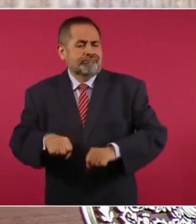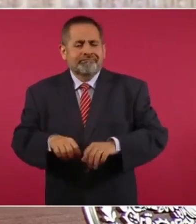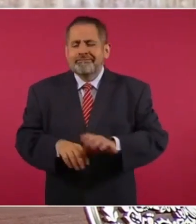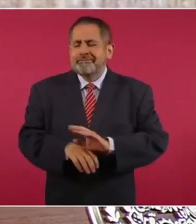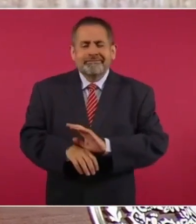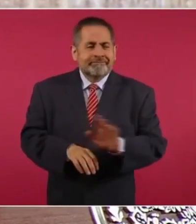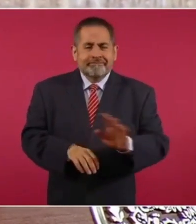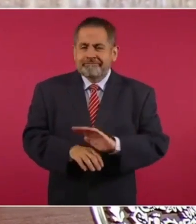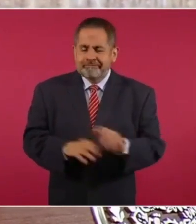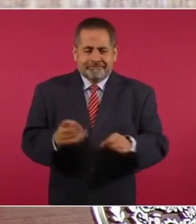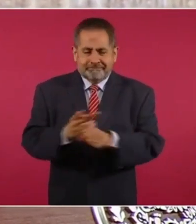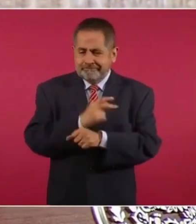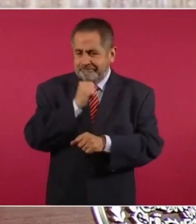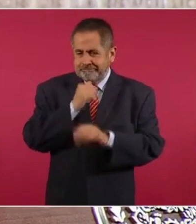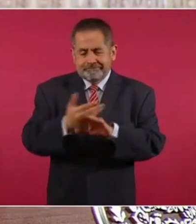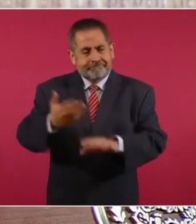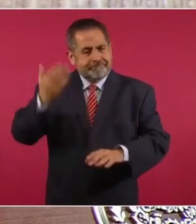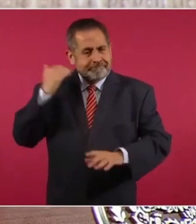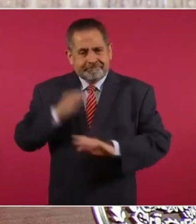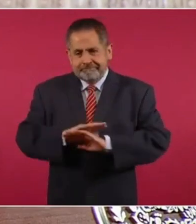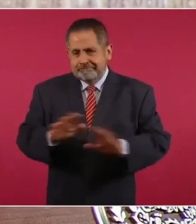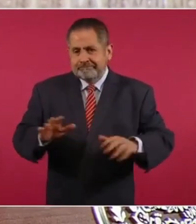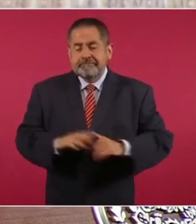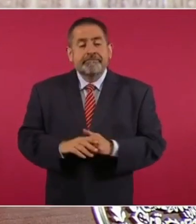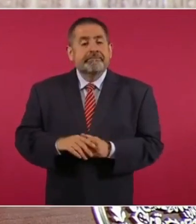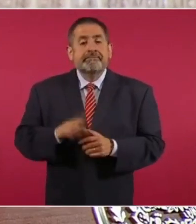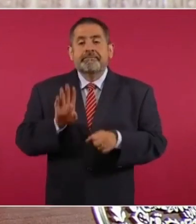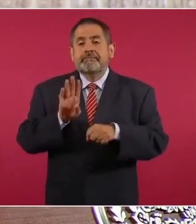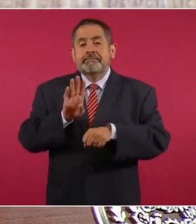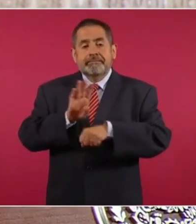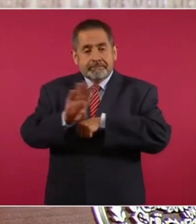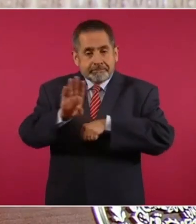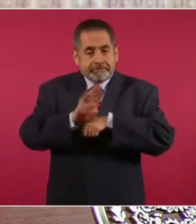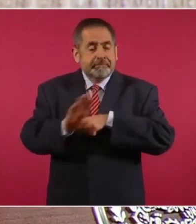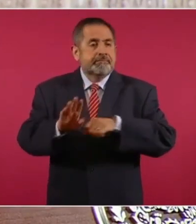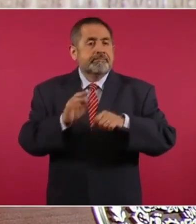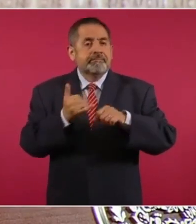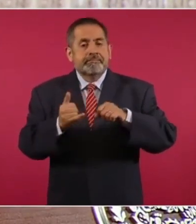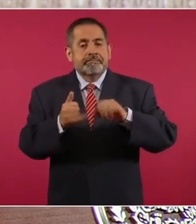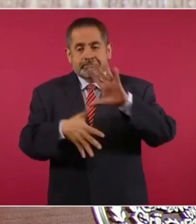Ya en Brasil y en toda América